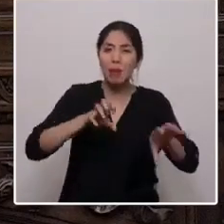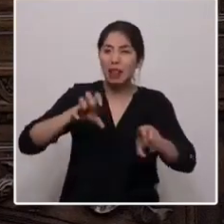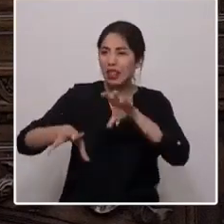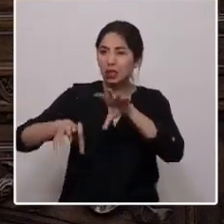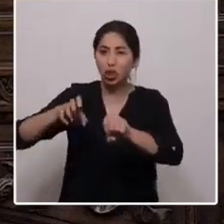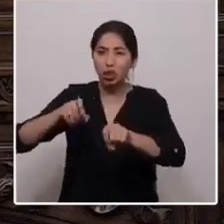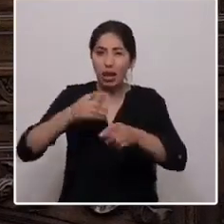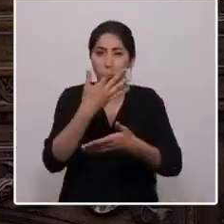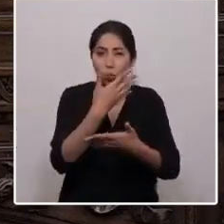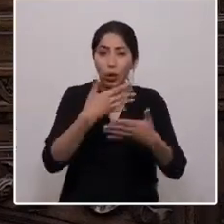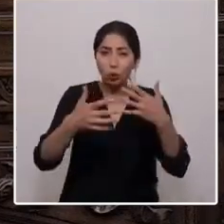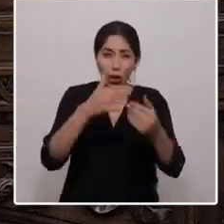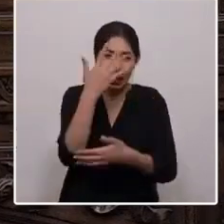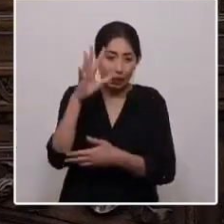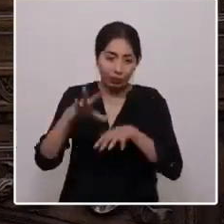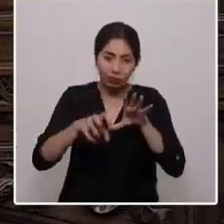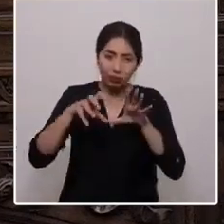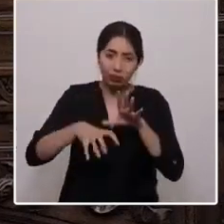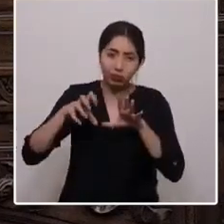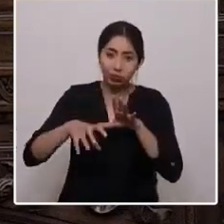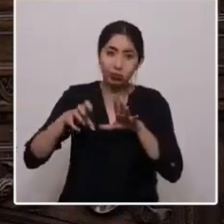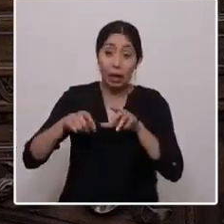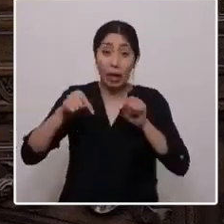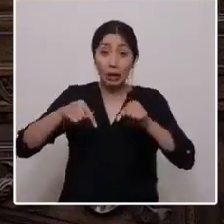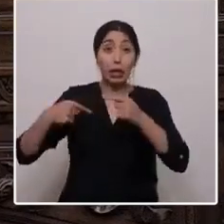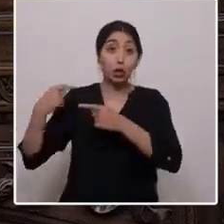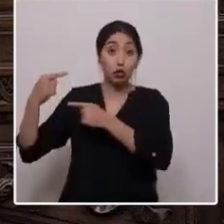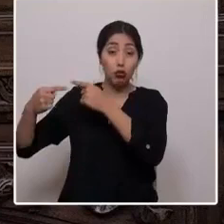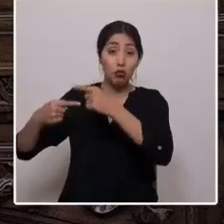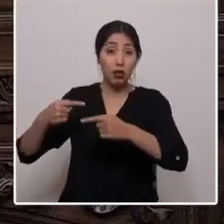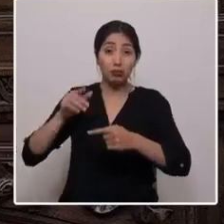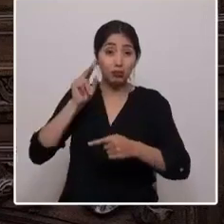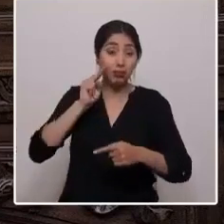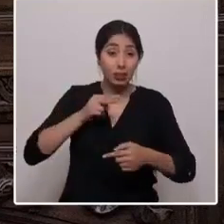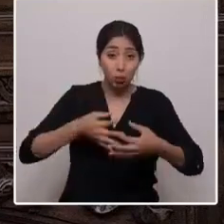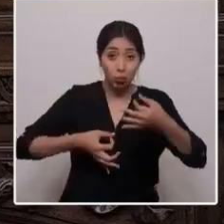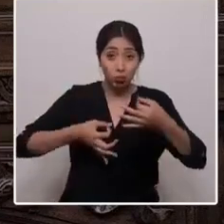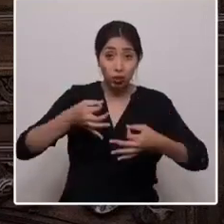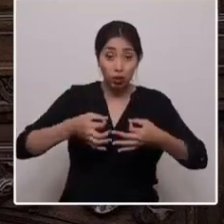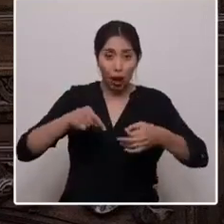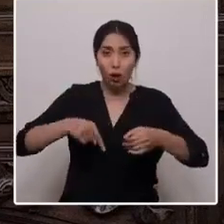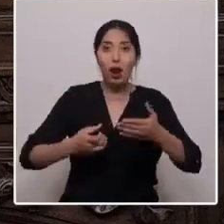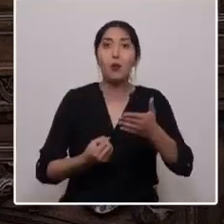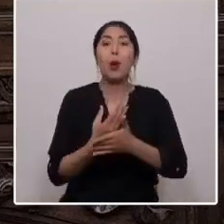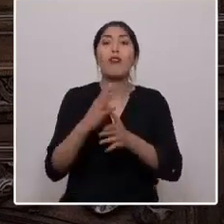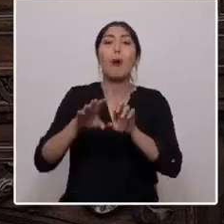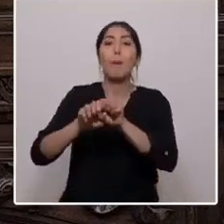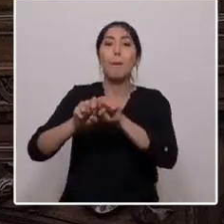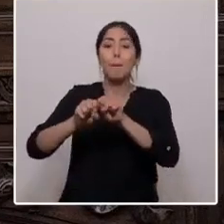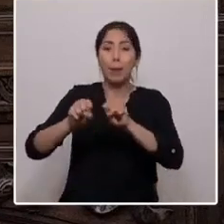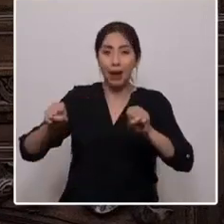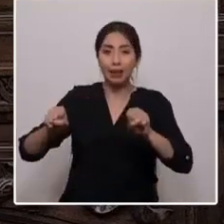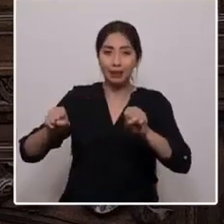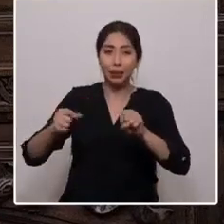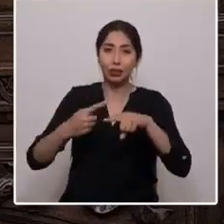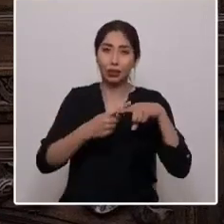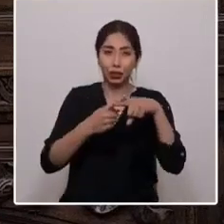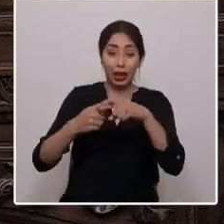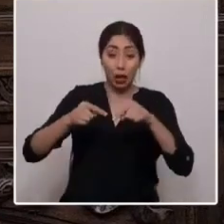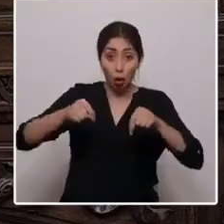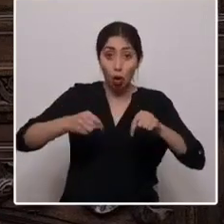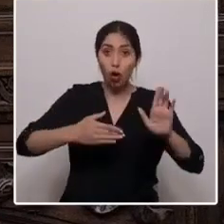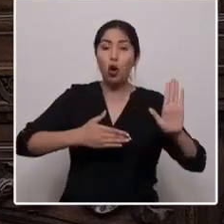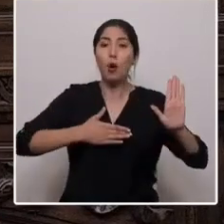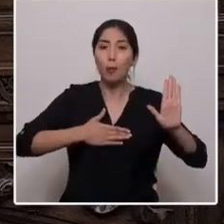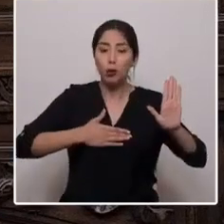esta historia de injusticia del colectivo derivado en un anhelo común de un nuevo pacto social hoy la promesa más grande está en juego